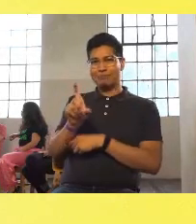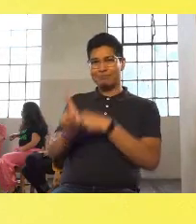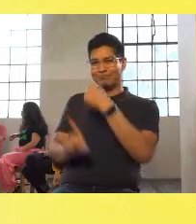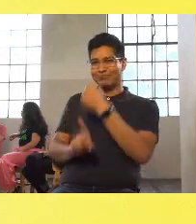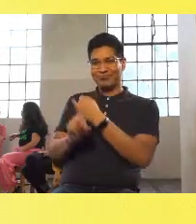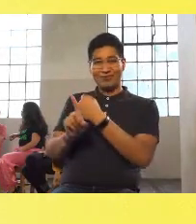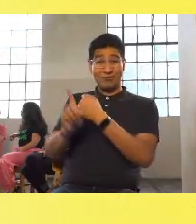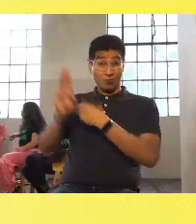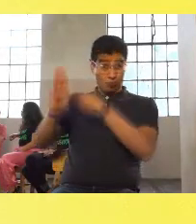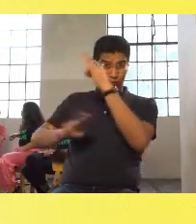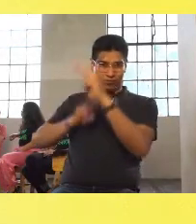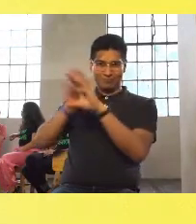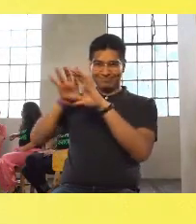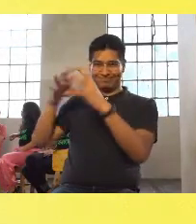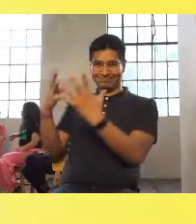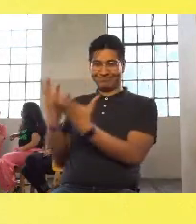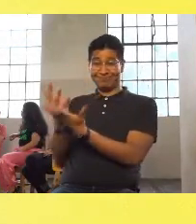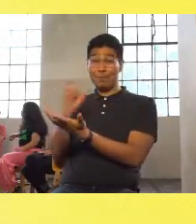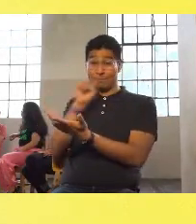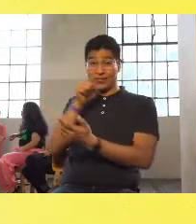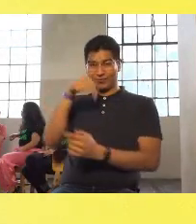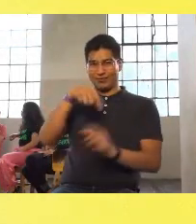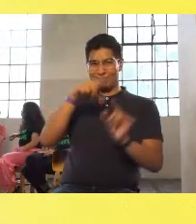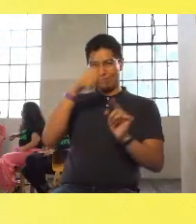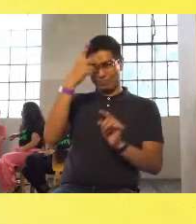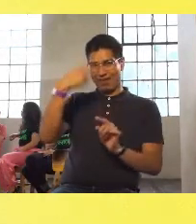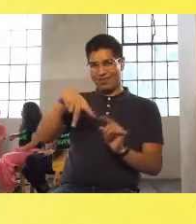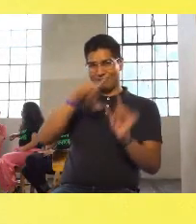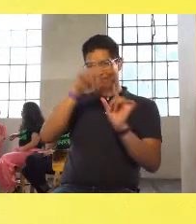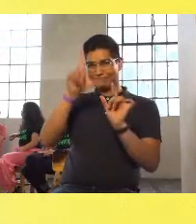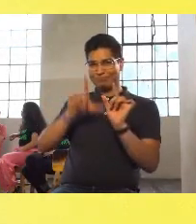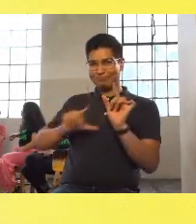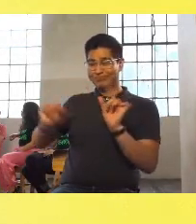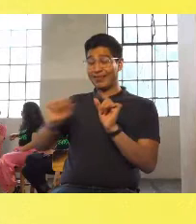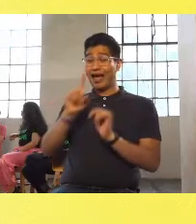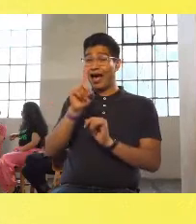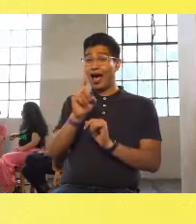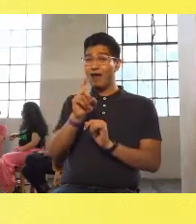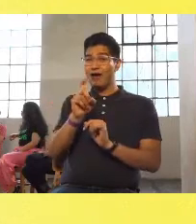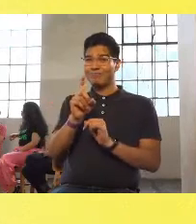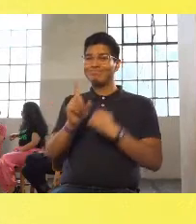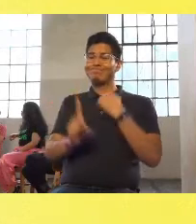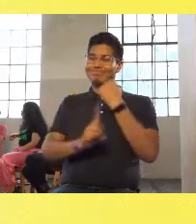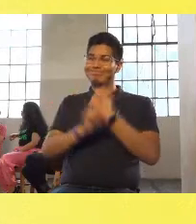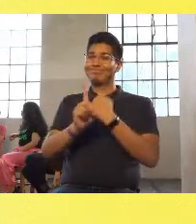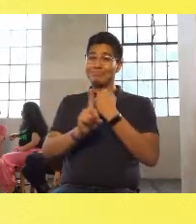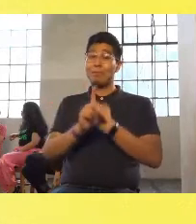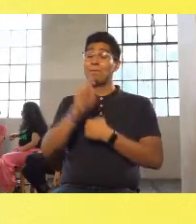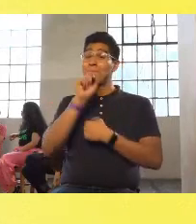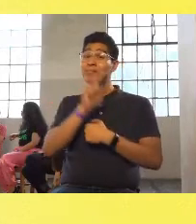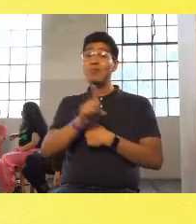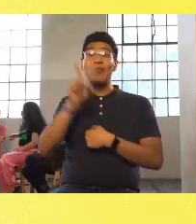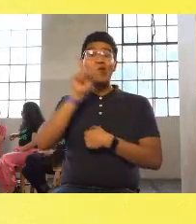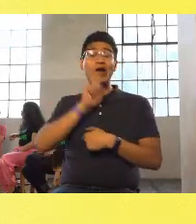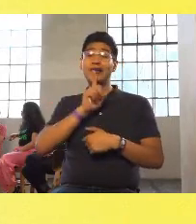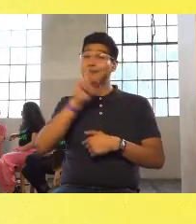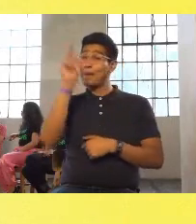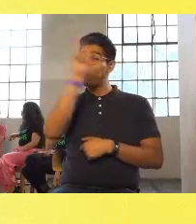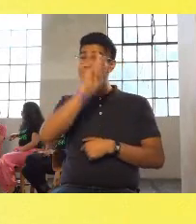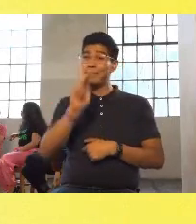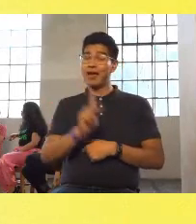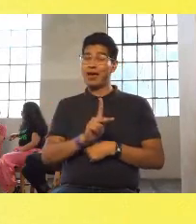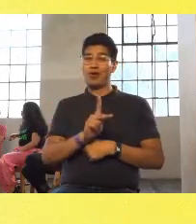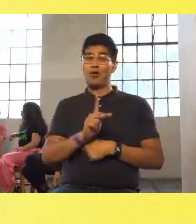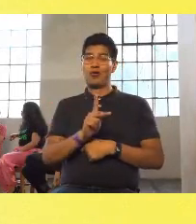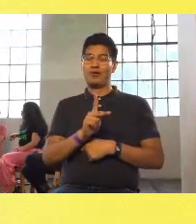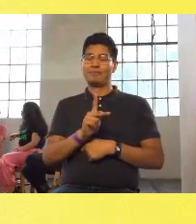en el mundo y a nivel nacional es un tema con perspectiva de género por completo. Y esta nueva narrativa que traemos, o sea, que la acabamos